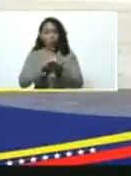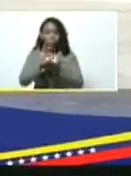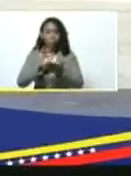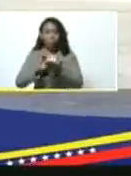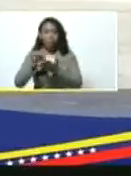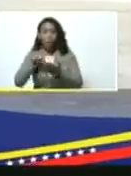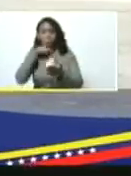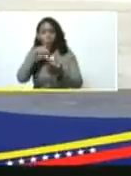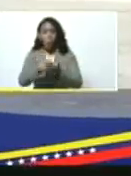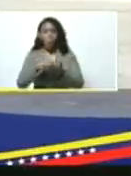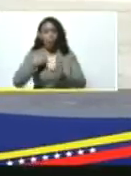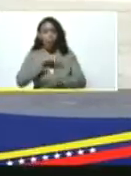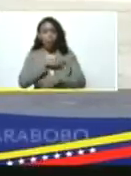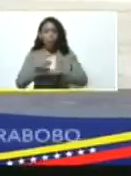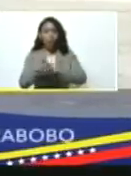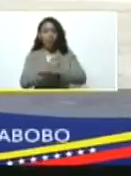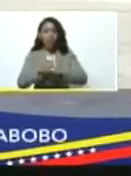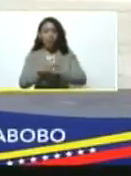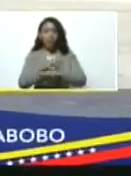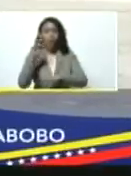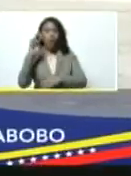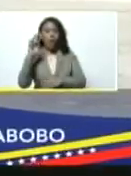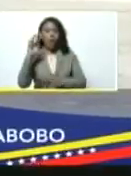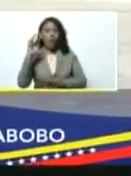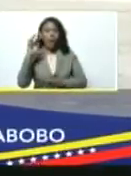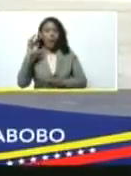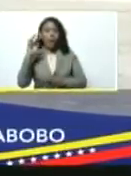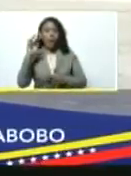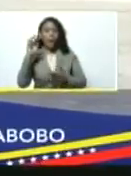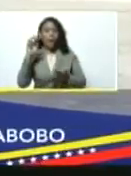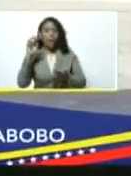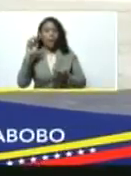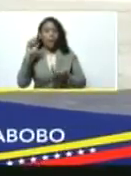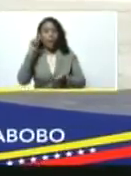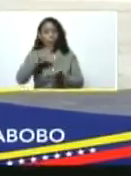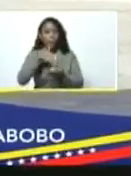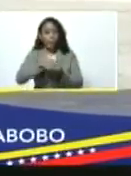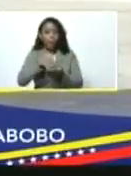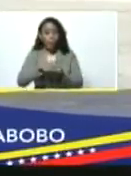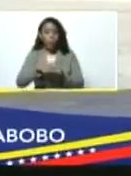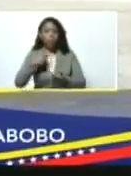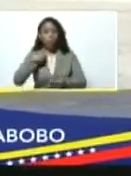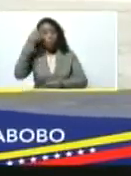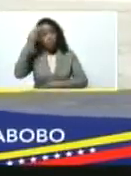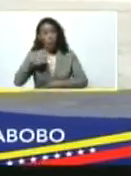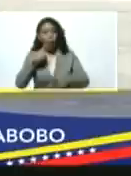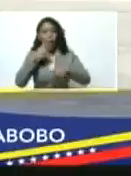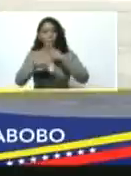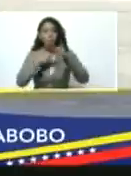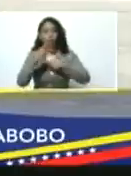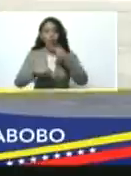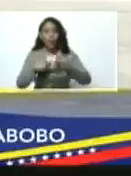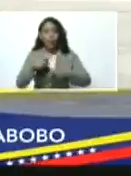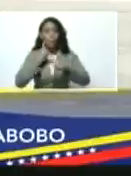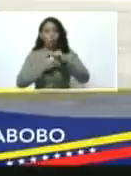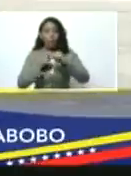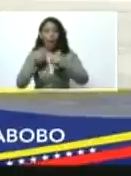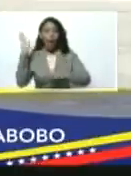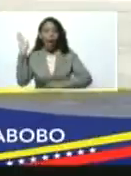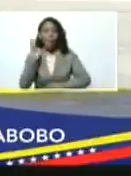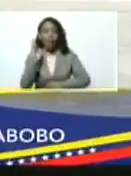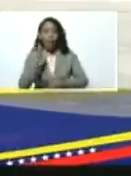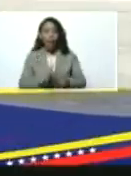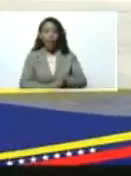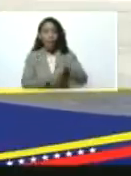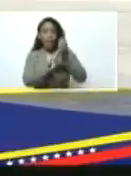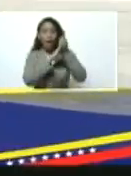en nombre de nuestro gobernador Rafael Lacaba. Creo profundamente que son las políticas acertadas que usted viene, bueno,